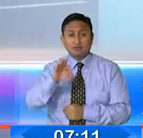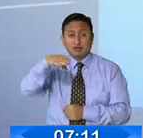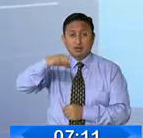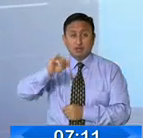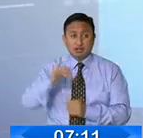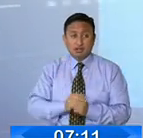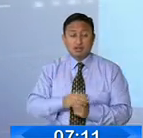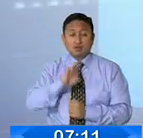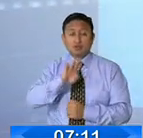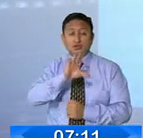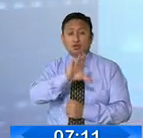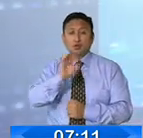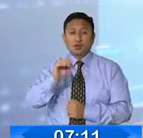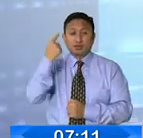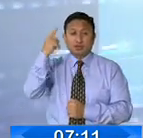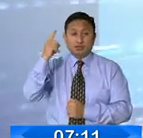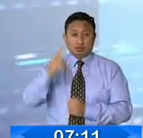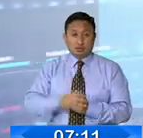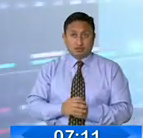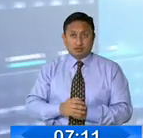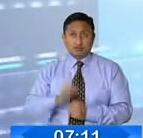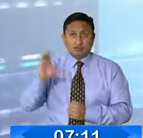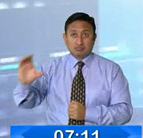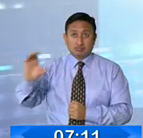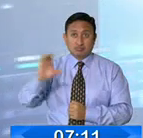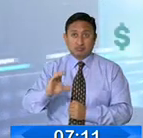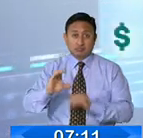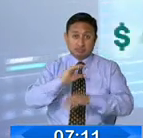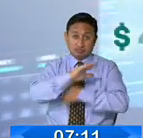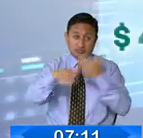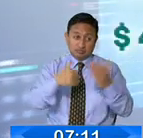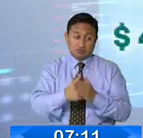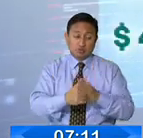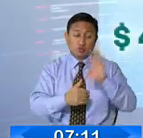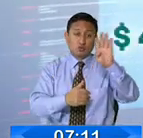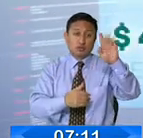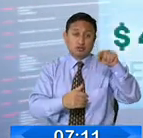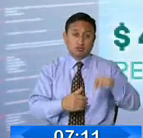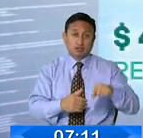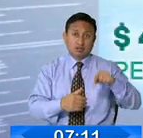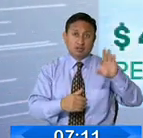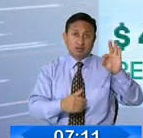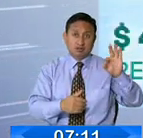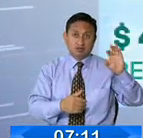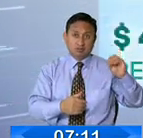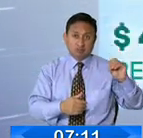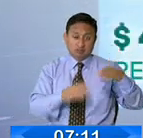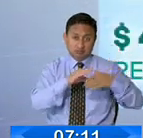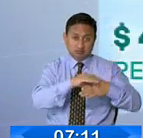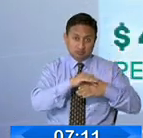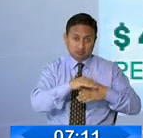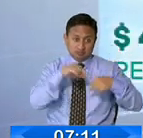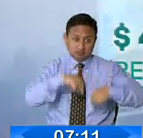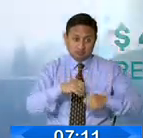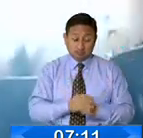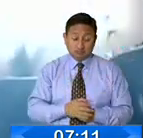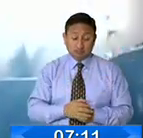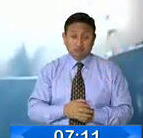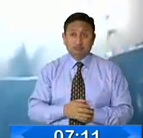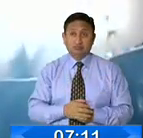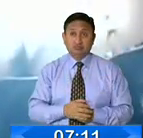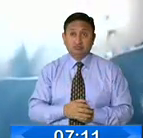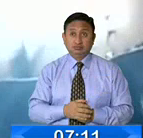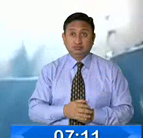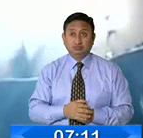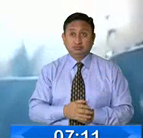de 450 millones de los 4.900 millones aún pendientes podría estar en juego. Porque se está